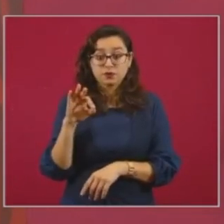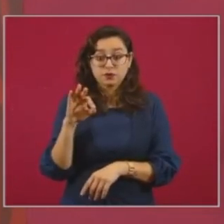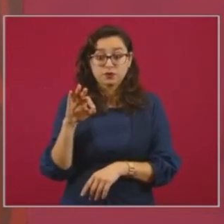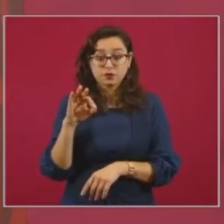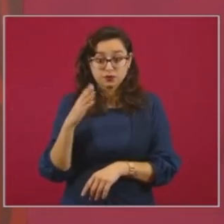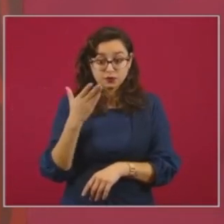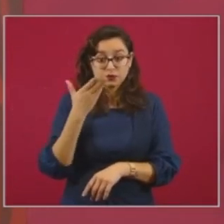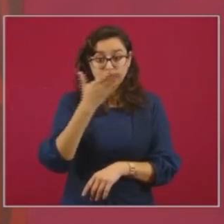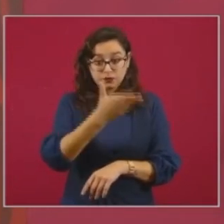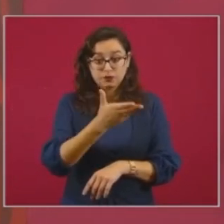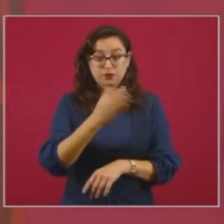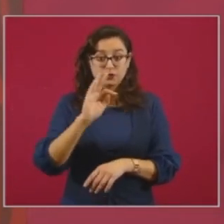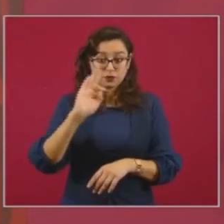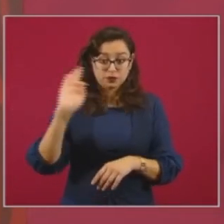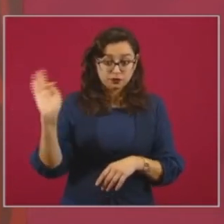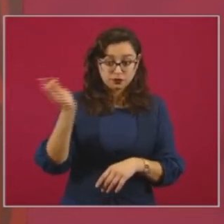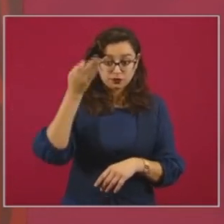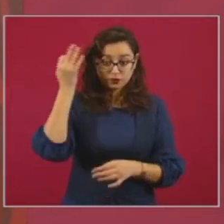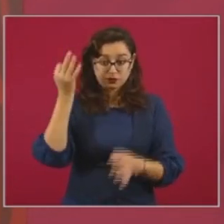a la instancia federal.